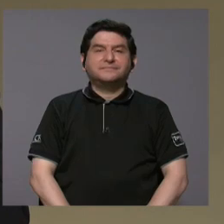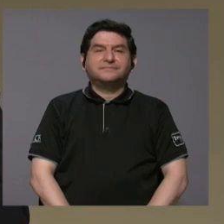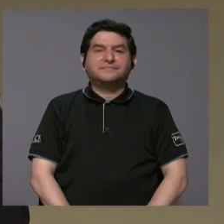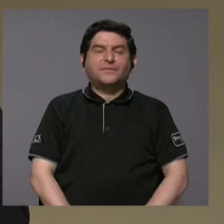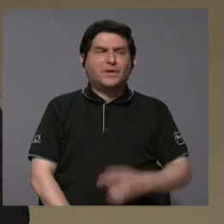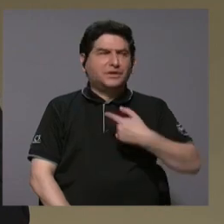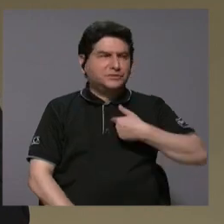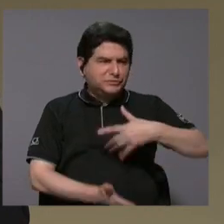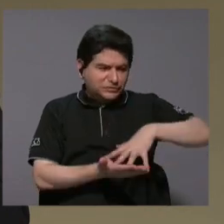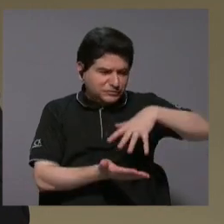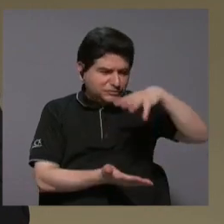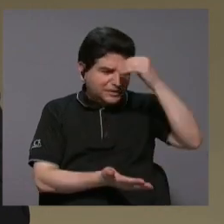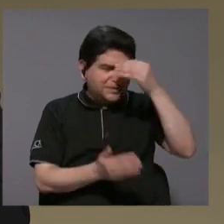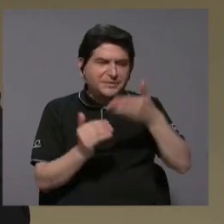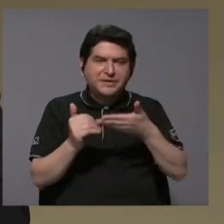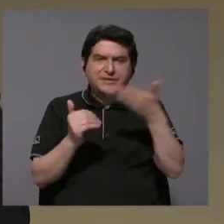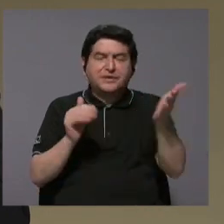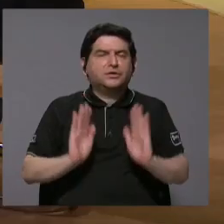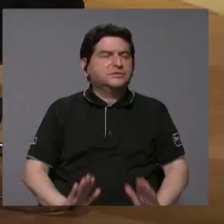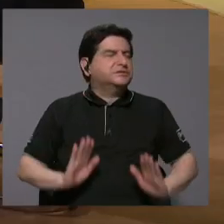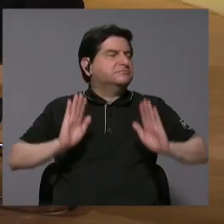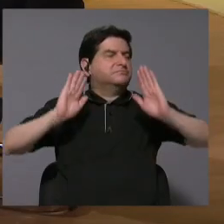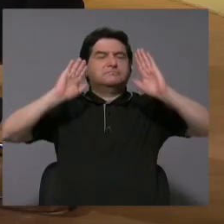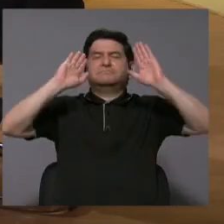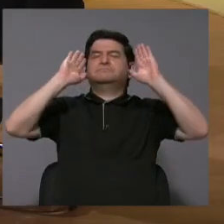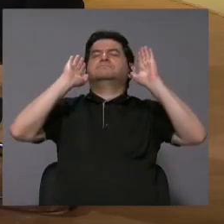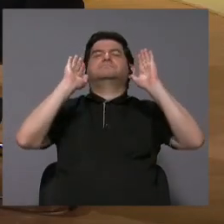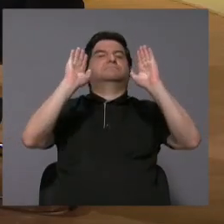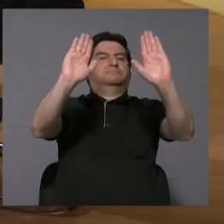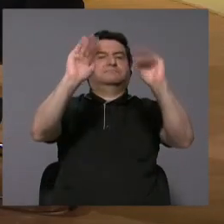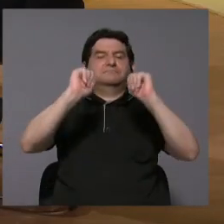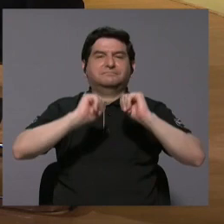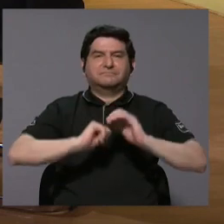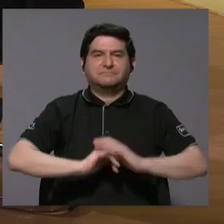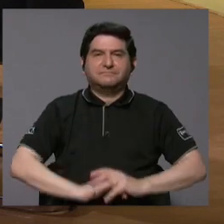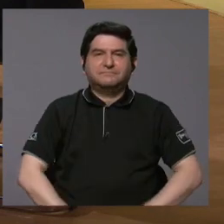yo aprendí de las cosas maravillosas